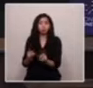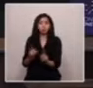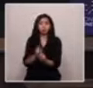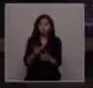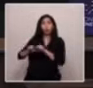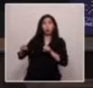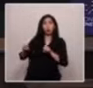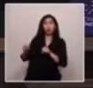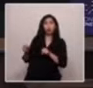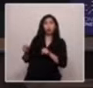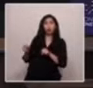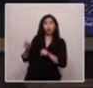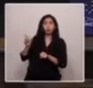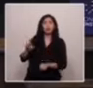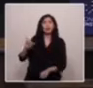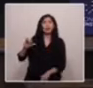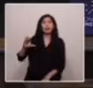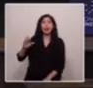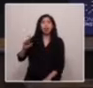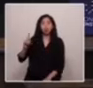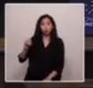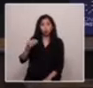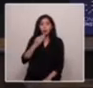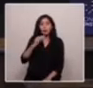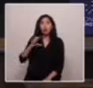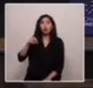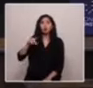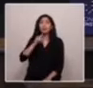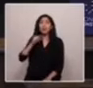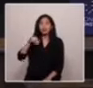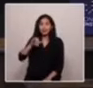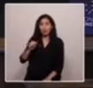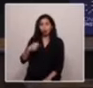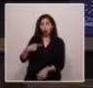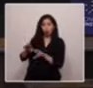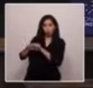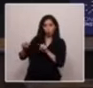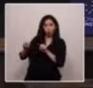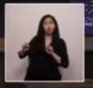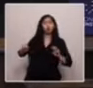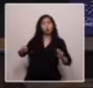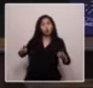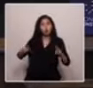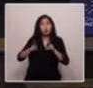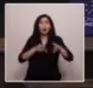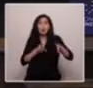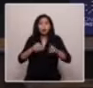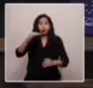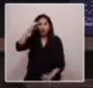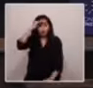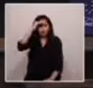con los convencionales Ricardo Neumann y Constanza Juve. Construir un camino de confianza debe ser una de las tareas más